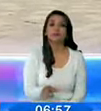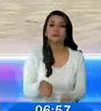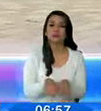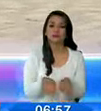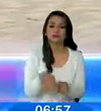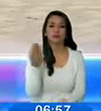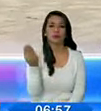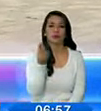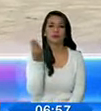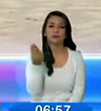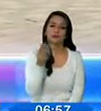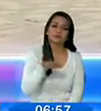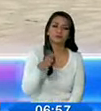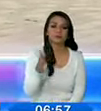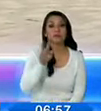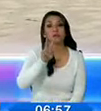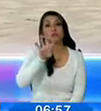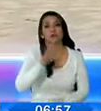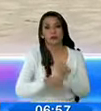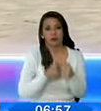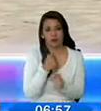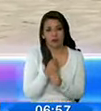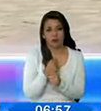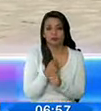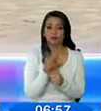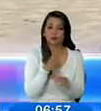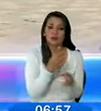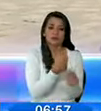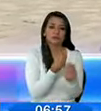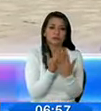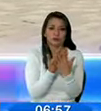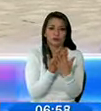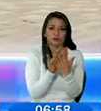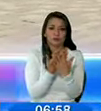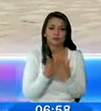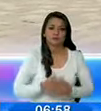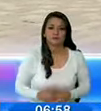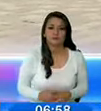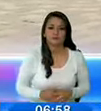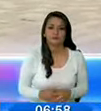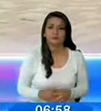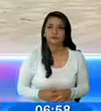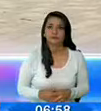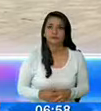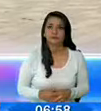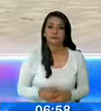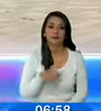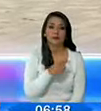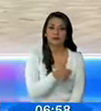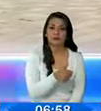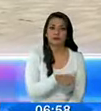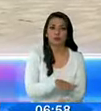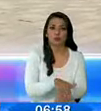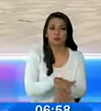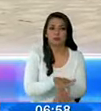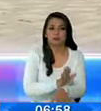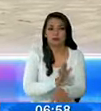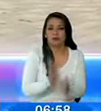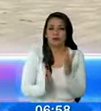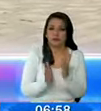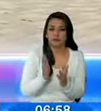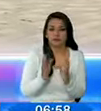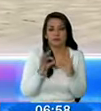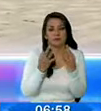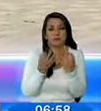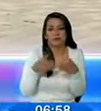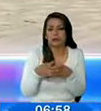de aproximadamente 24 años de edad, de lo que nosotros hemos podido conocer. Sería parte del círculo de esta